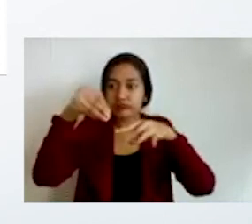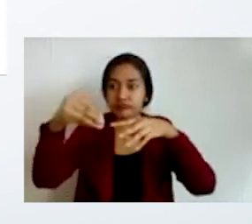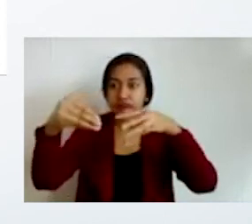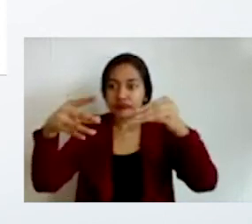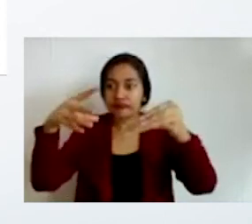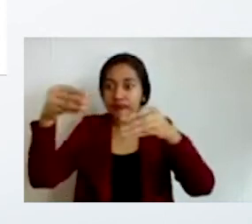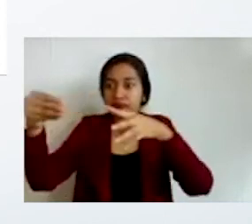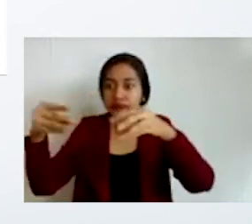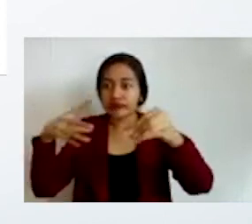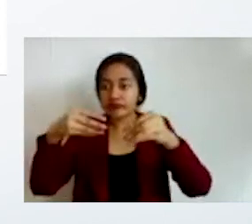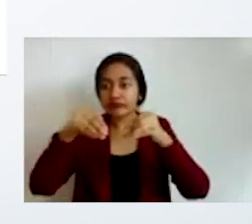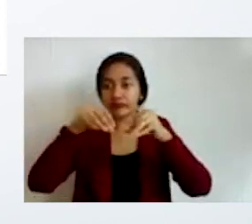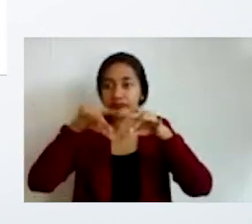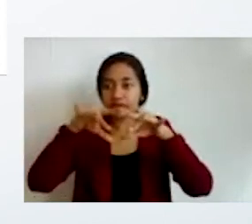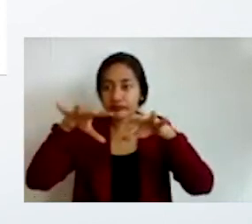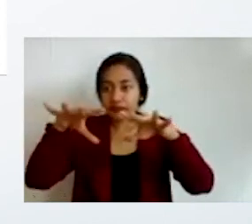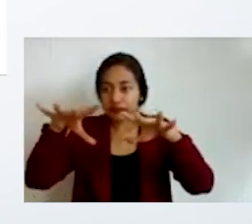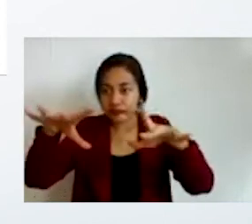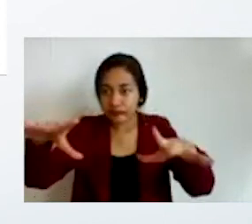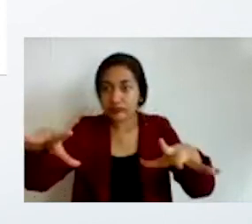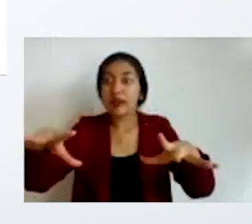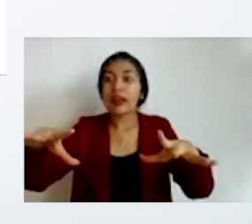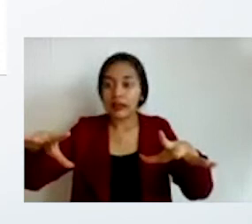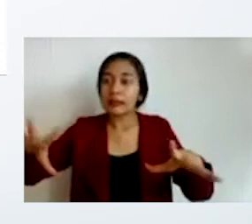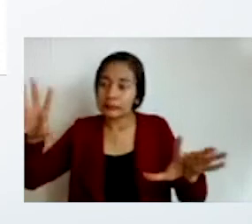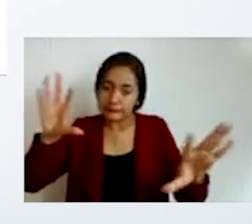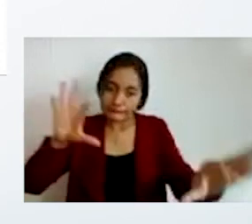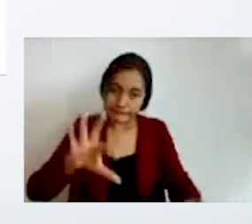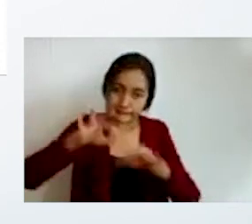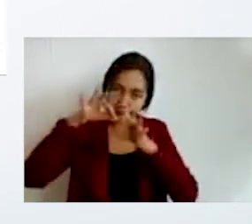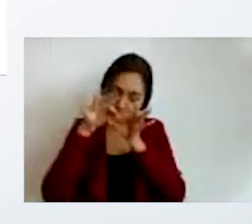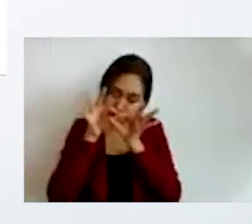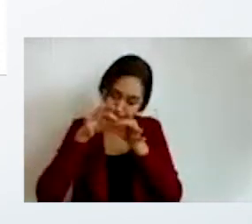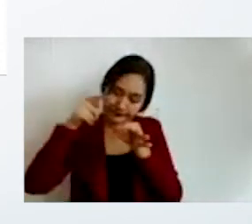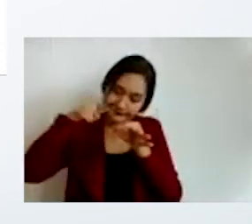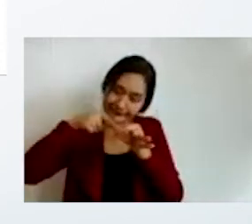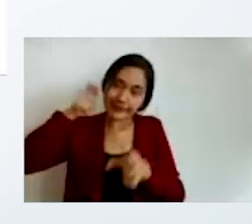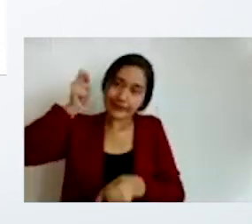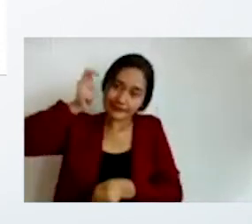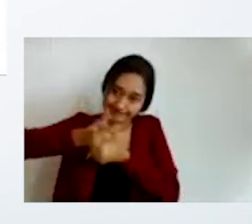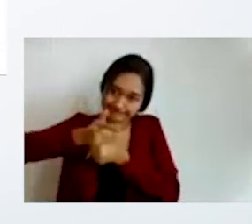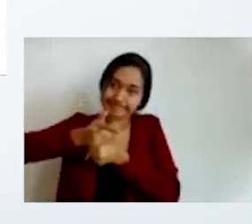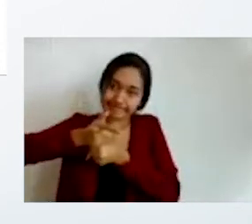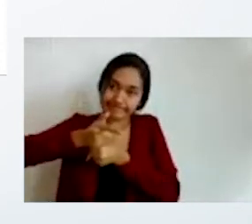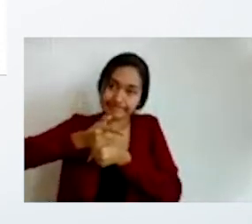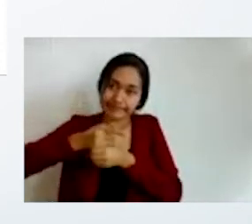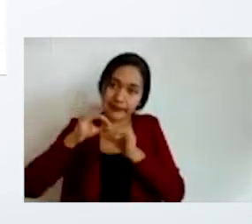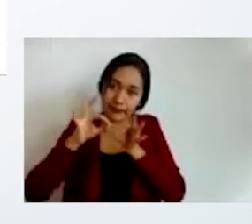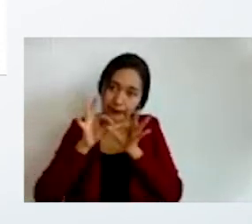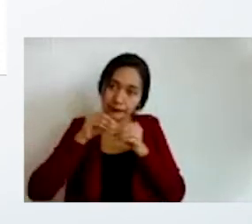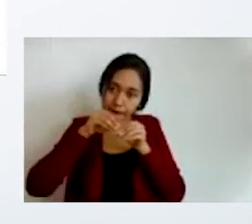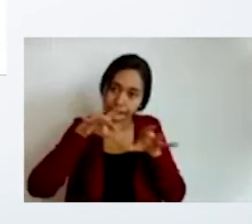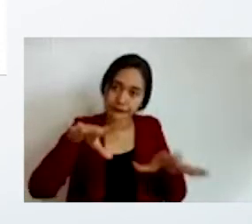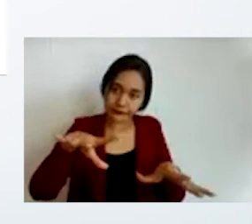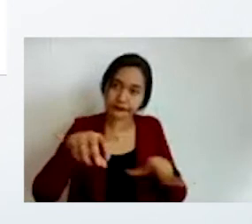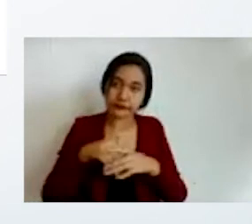y entonces puede ser identificado como presente en una muestra. En cambio,